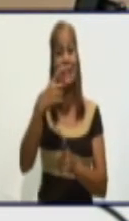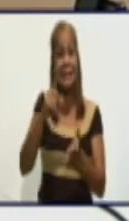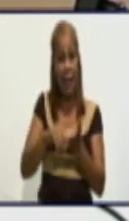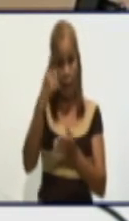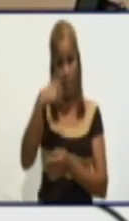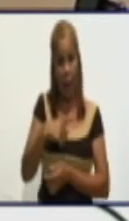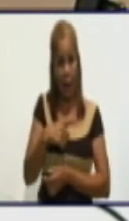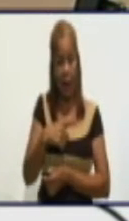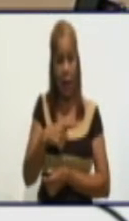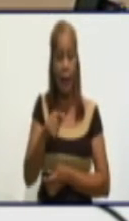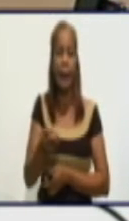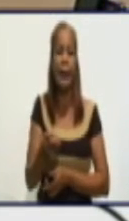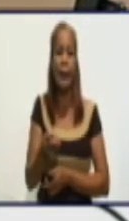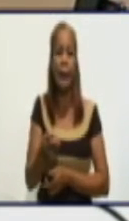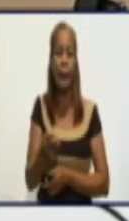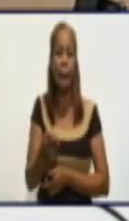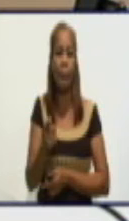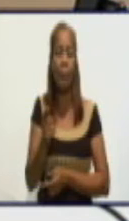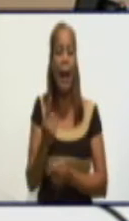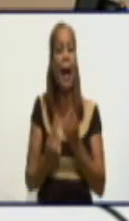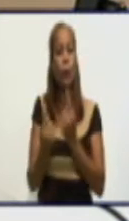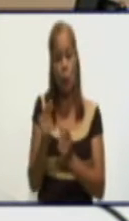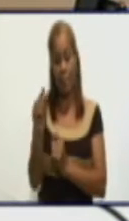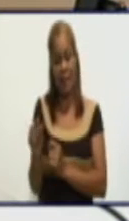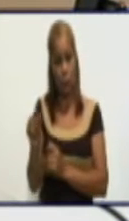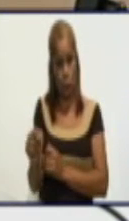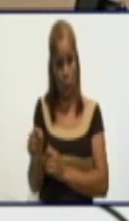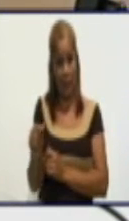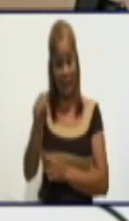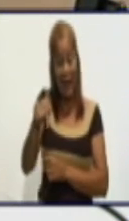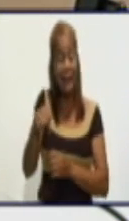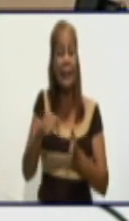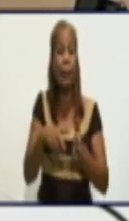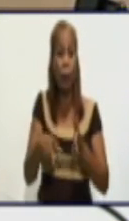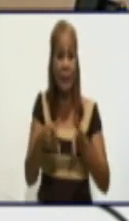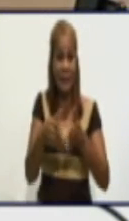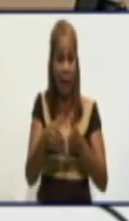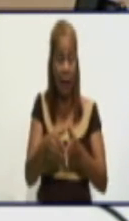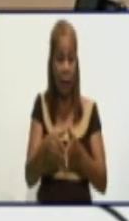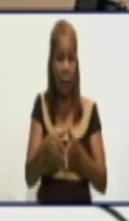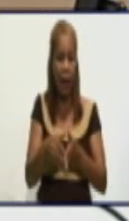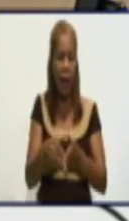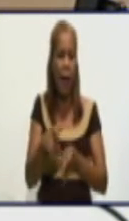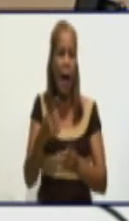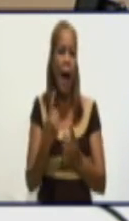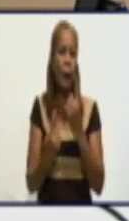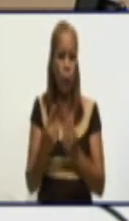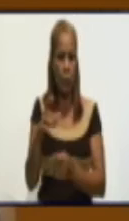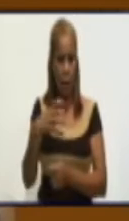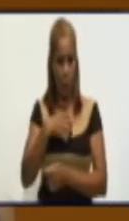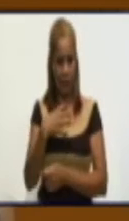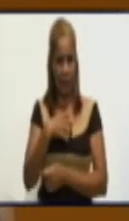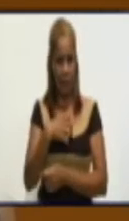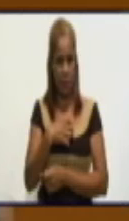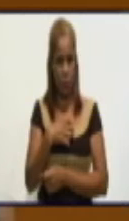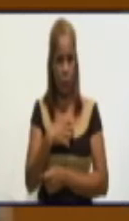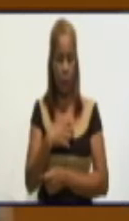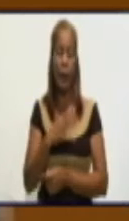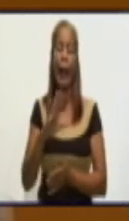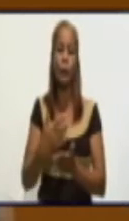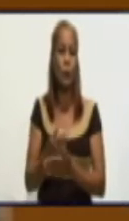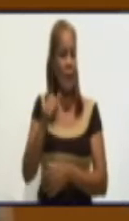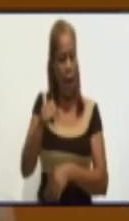ha sido digamos portador o ha tenido esa nueva cepa de lakovic no hasta el momento no se ha